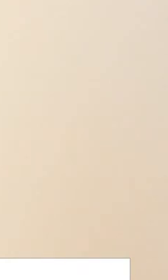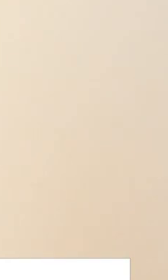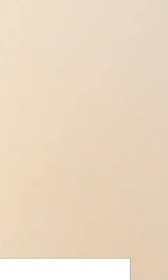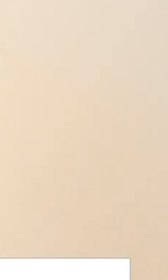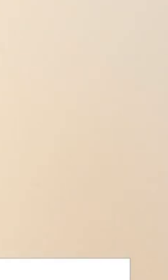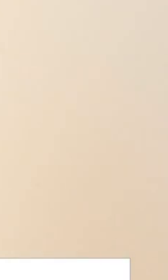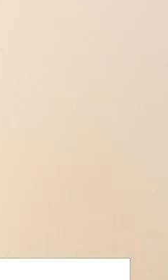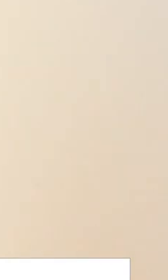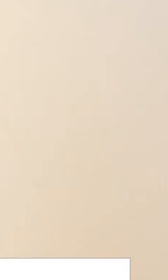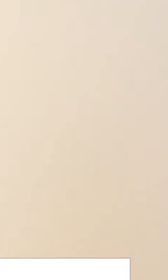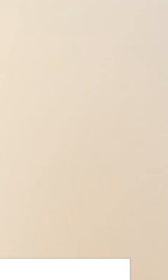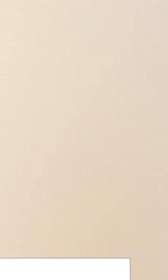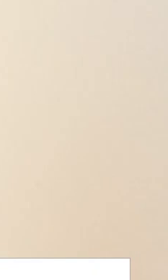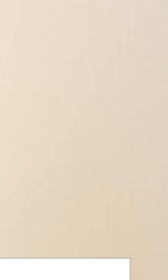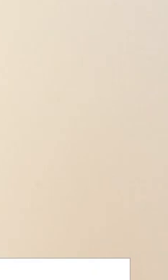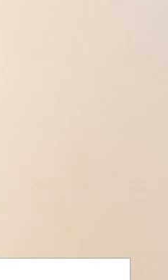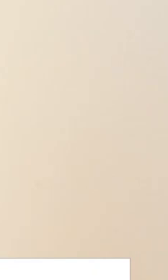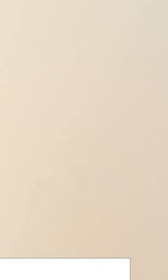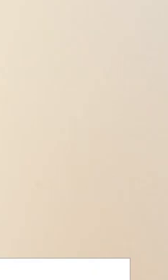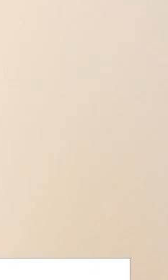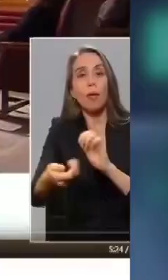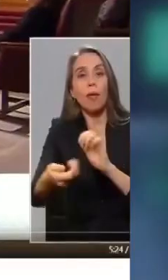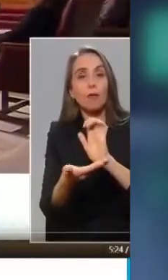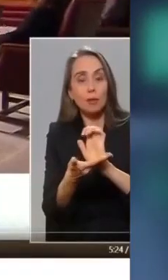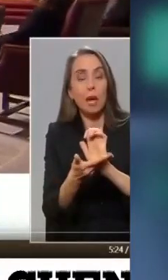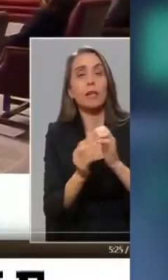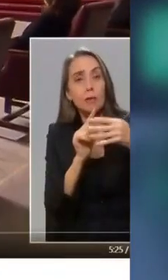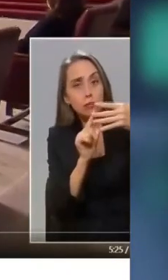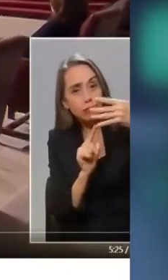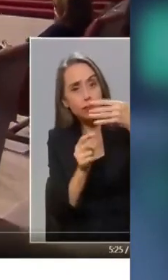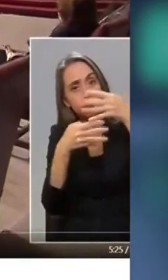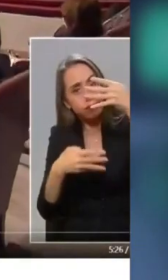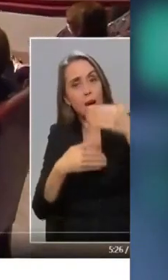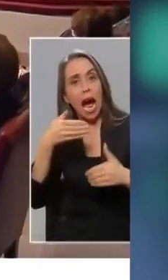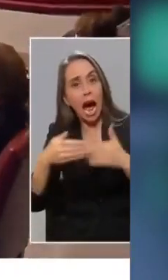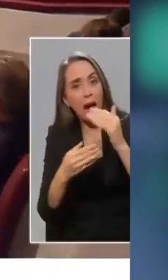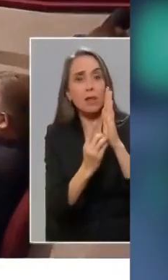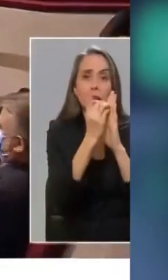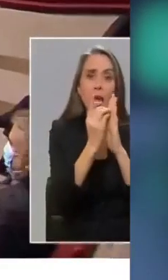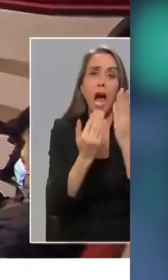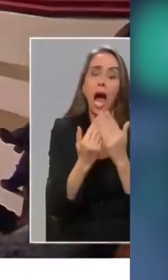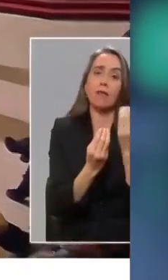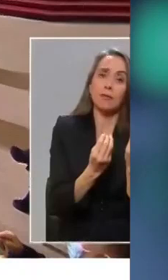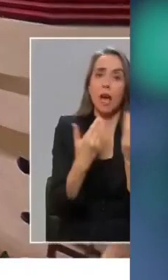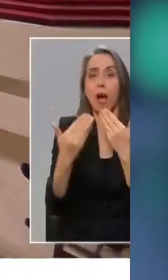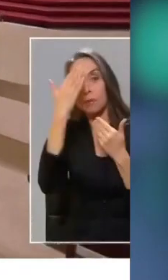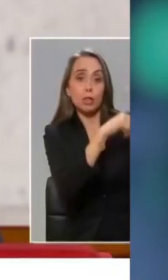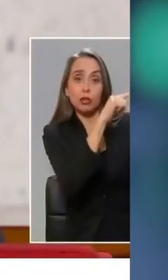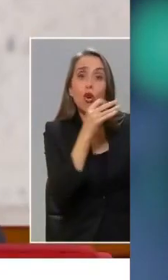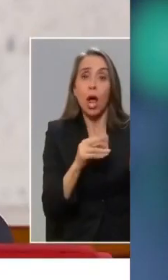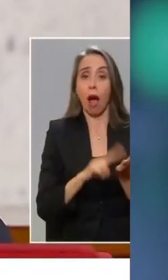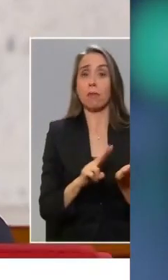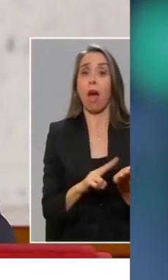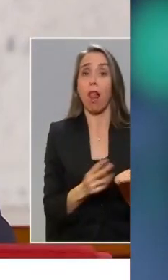anunciar que el proyecto de matrimonio igualitario que en chile- lleva años dormido en el congreso será retomado con carácter de suma urgencia